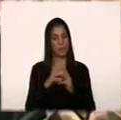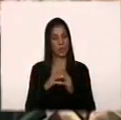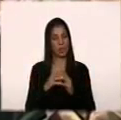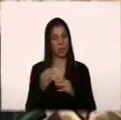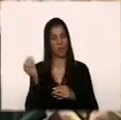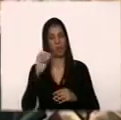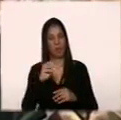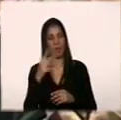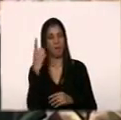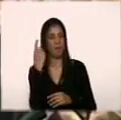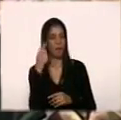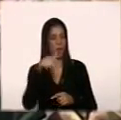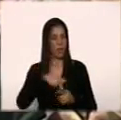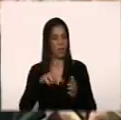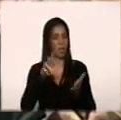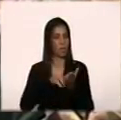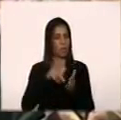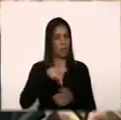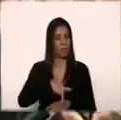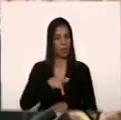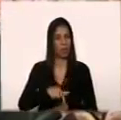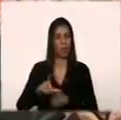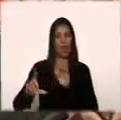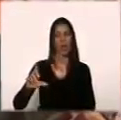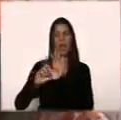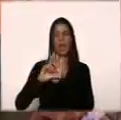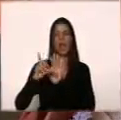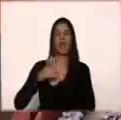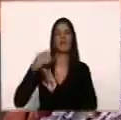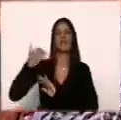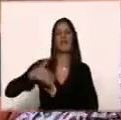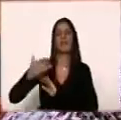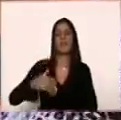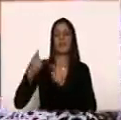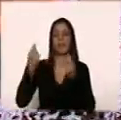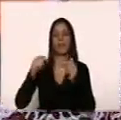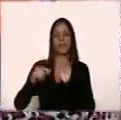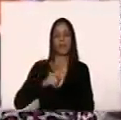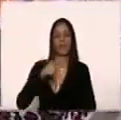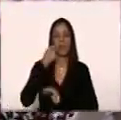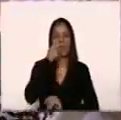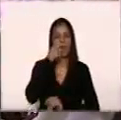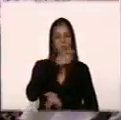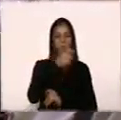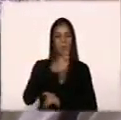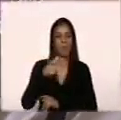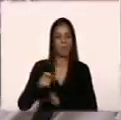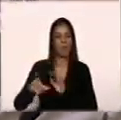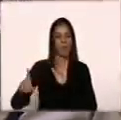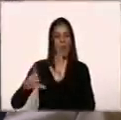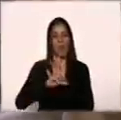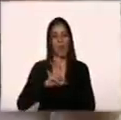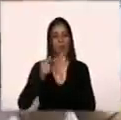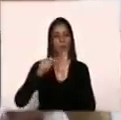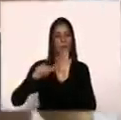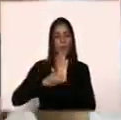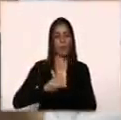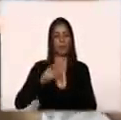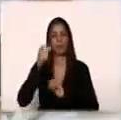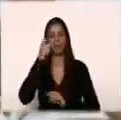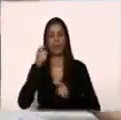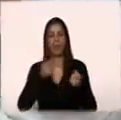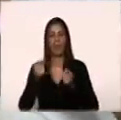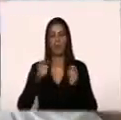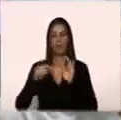que vamos a aprobar hoy y la ley de defensa de los derechos económicos del pueblo. La ley de precios. La ley de control de